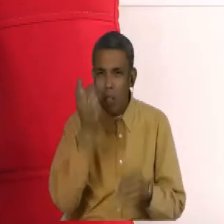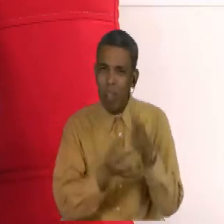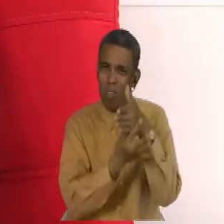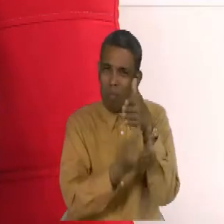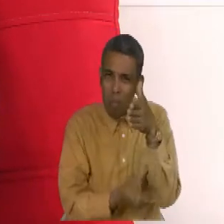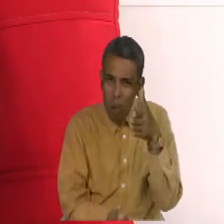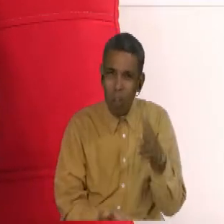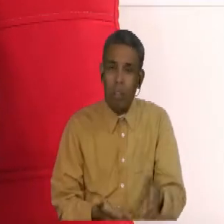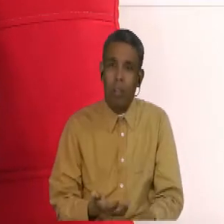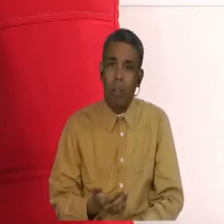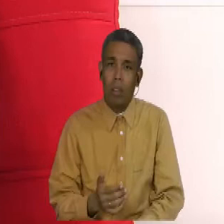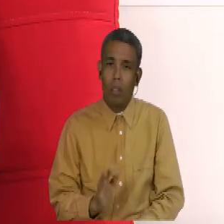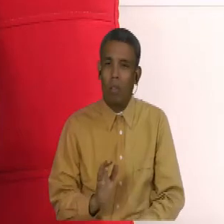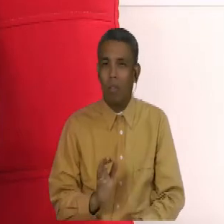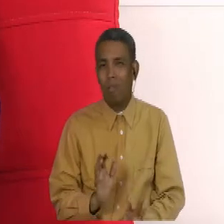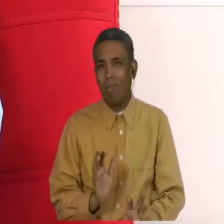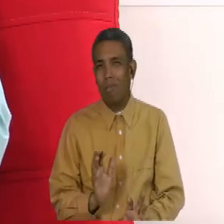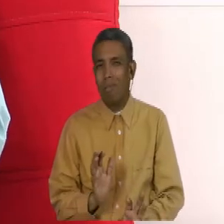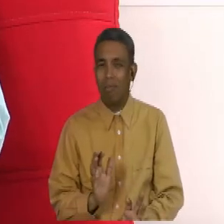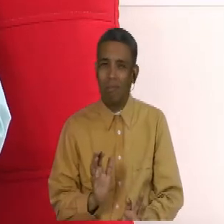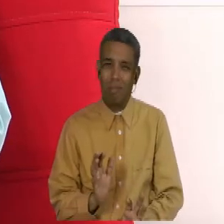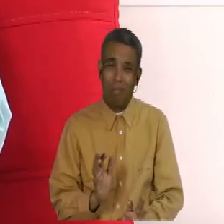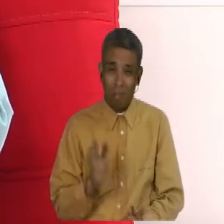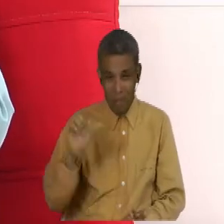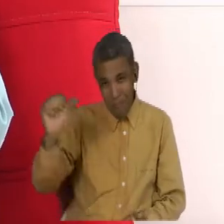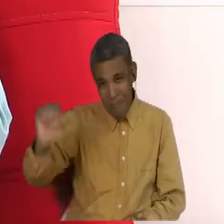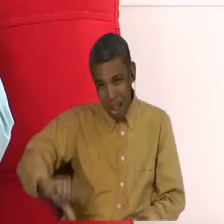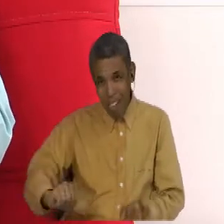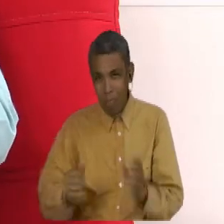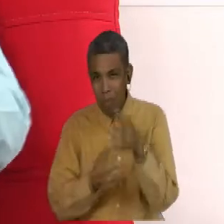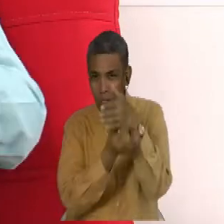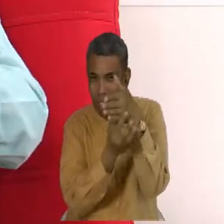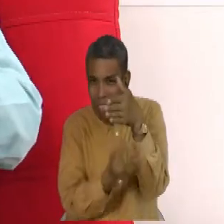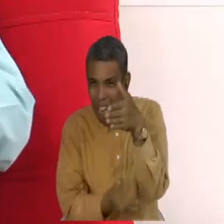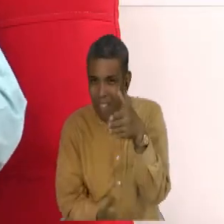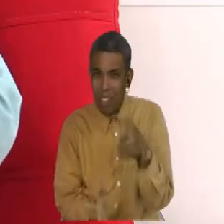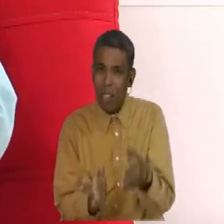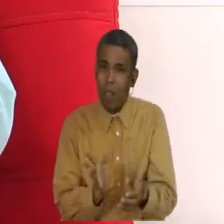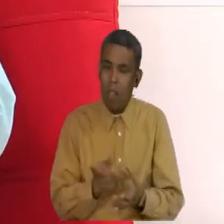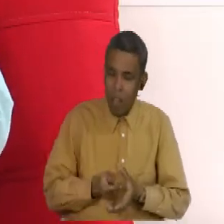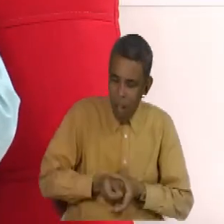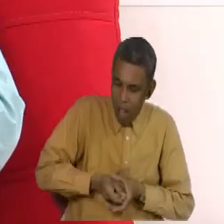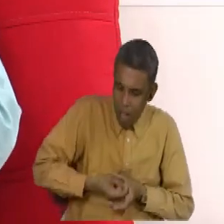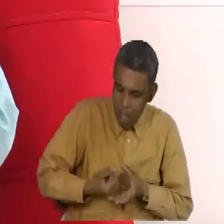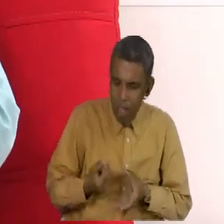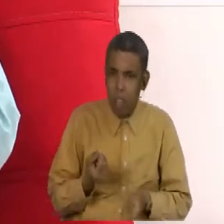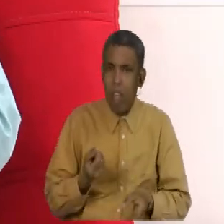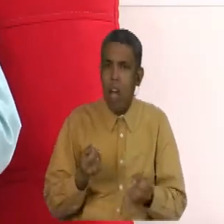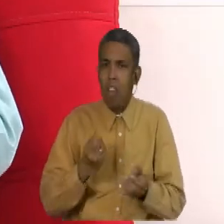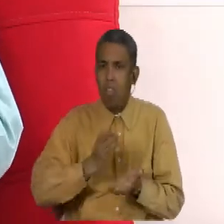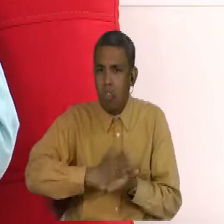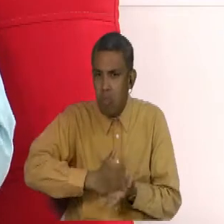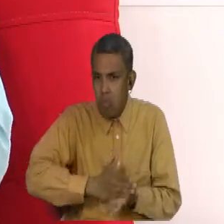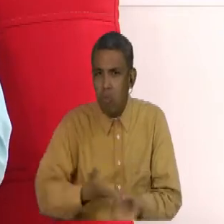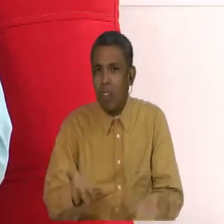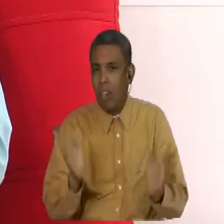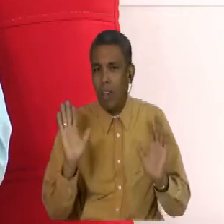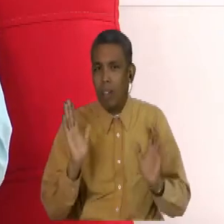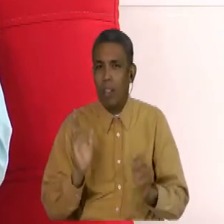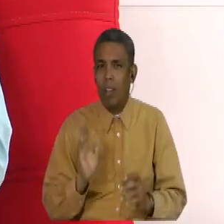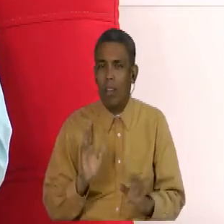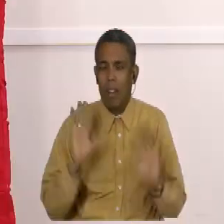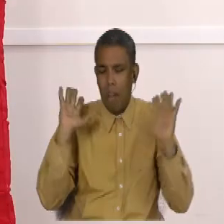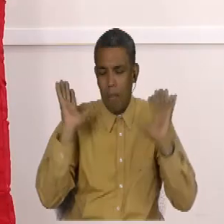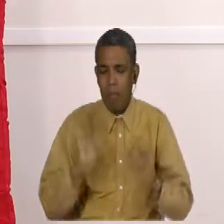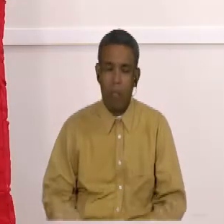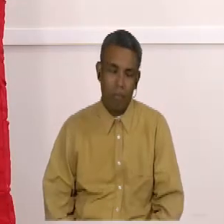proteínas ni de grasas, sino solo carbohidratos que terminan pues siendo grasa. Sí, ¿ves? Señor. Bueno,